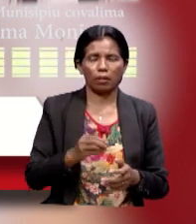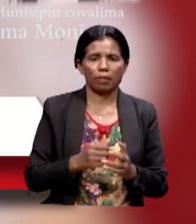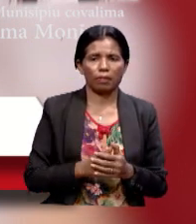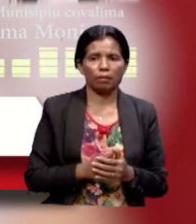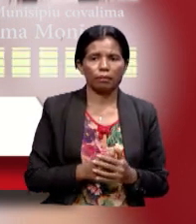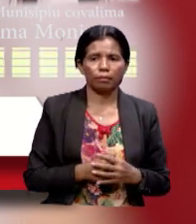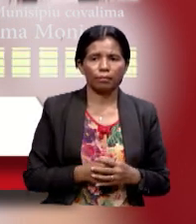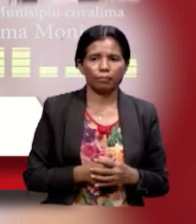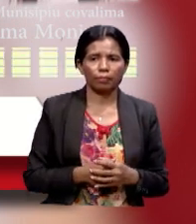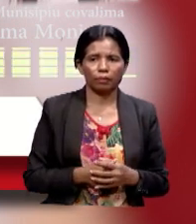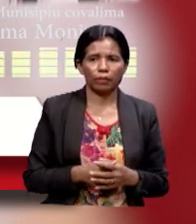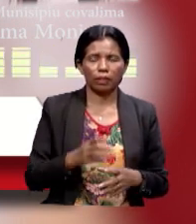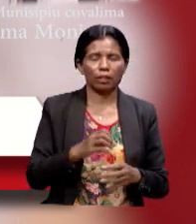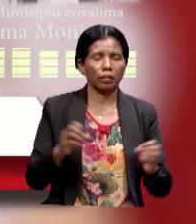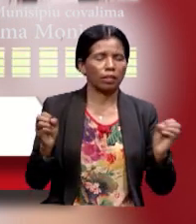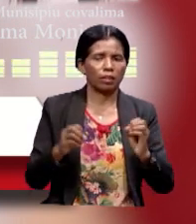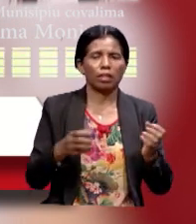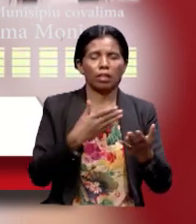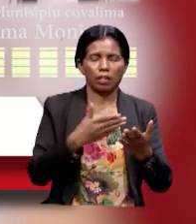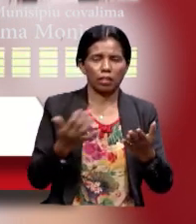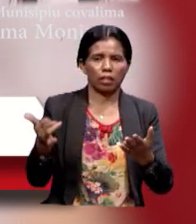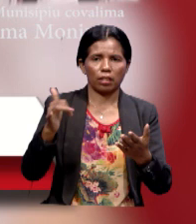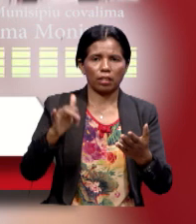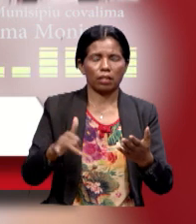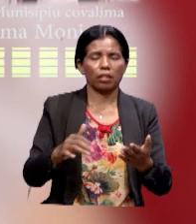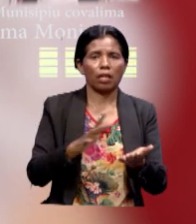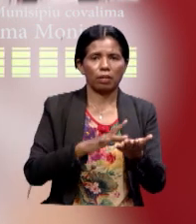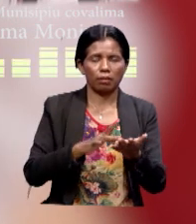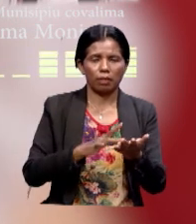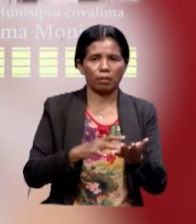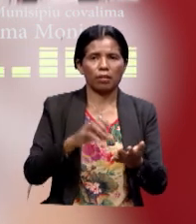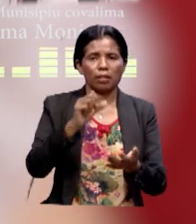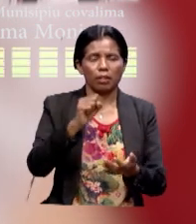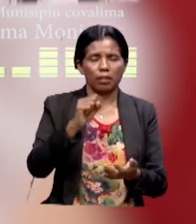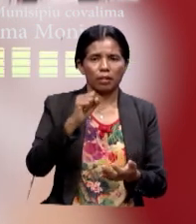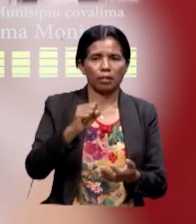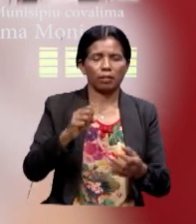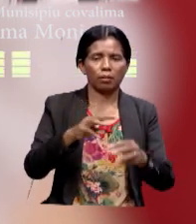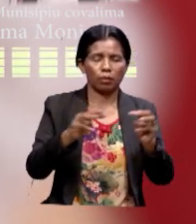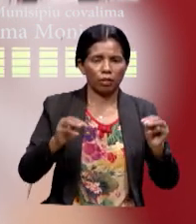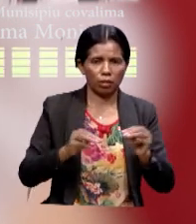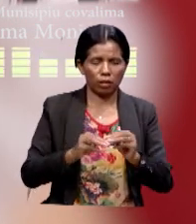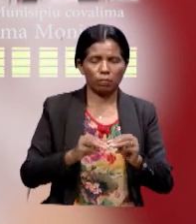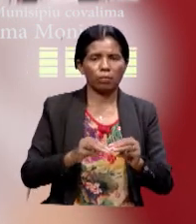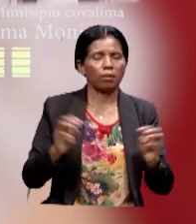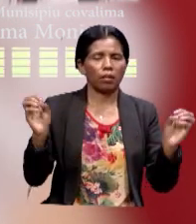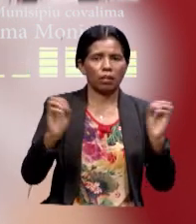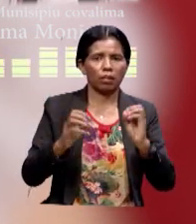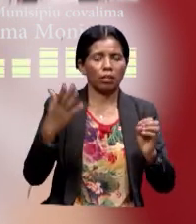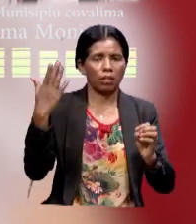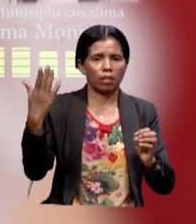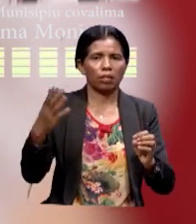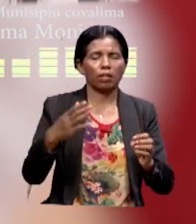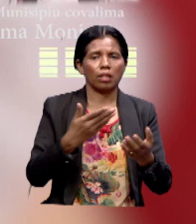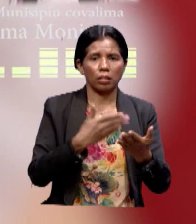Y facilidad de más clave la es. Tementar el esto que se sea en servicio de municipio más clave. Me ve esto y la